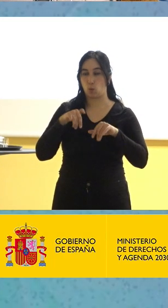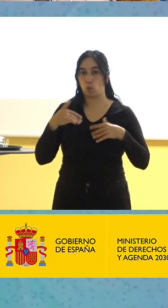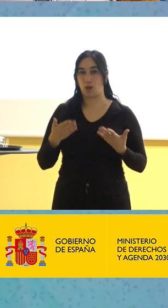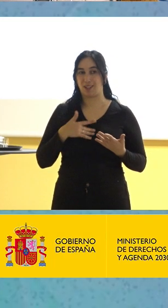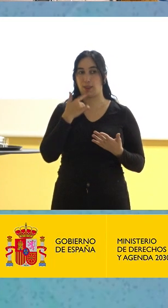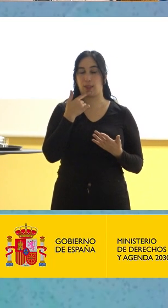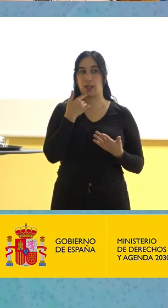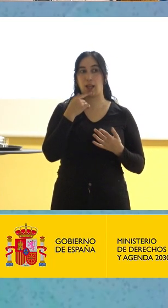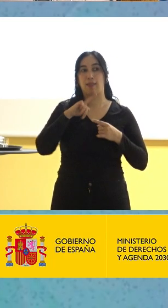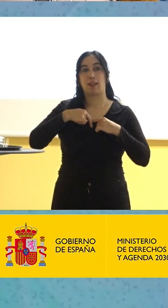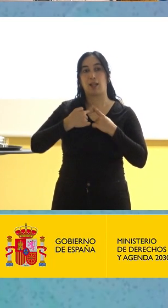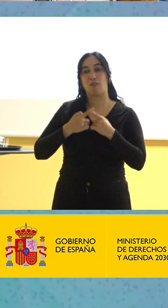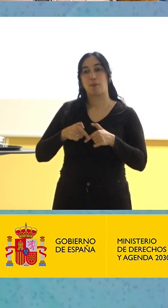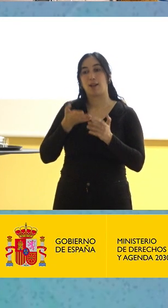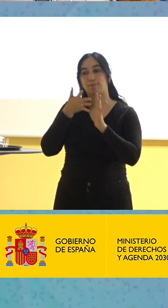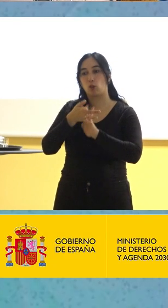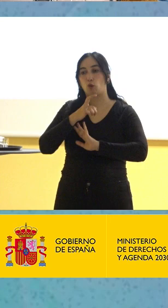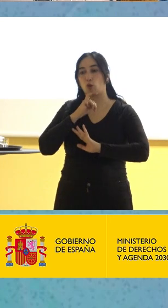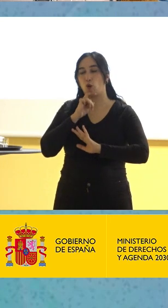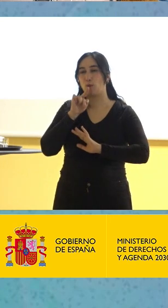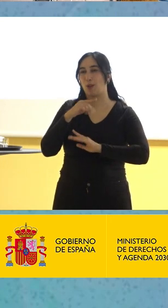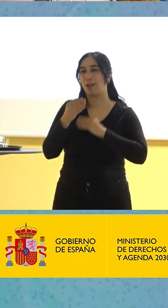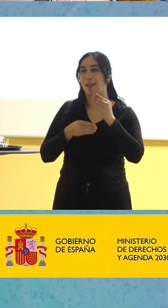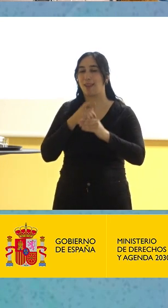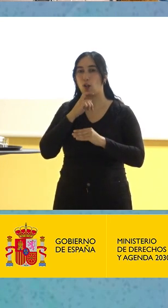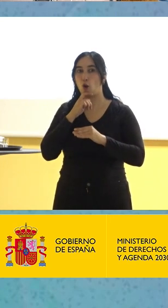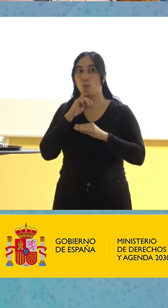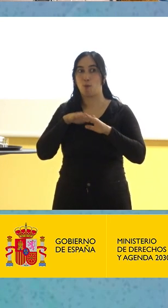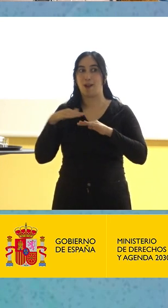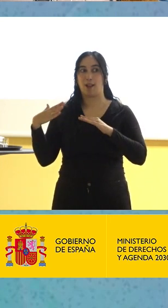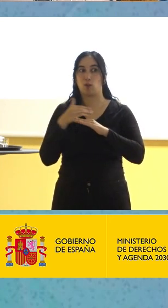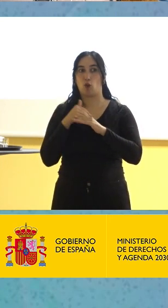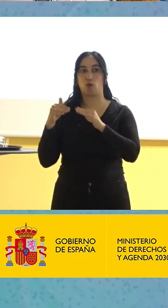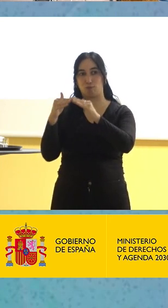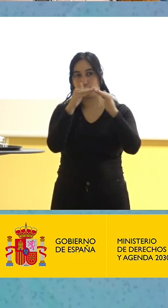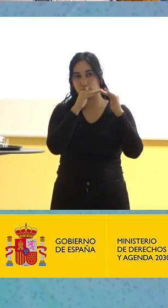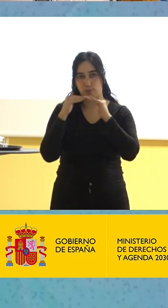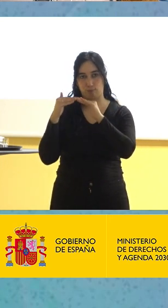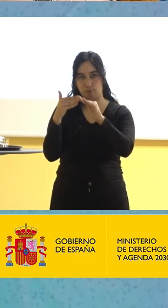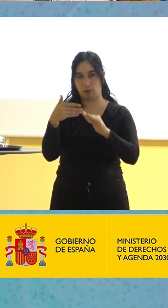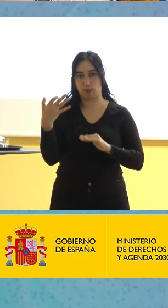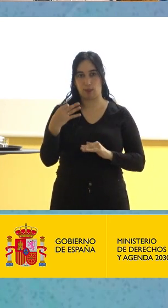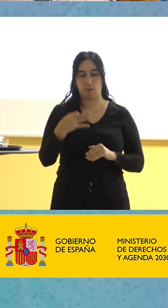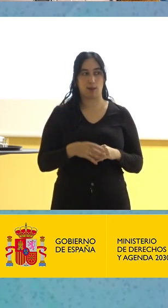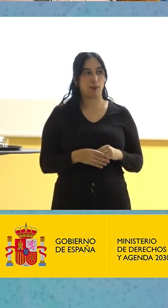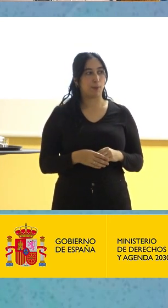cómo se explica esto a las familias y de qué manera tiene que ser esto a nivel homogéneo para todo el territorio.